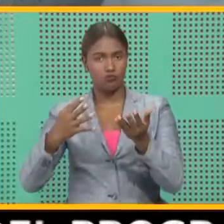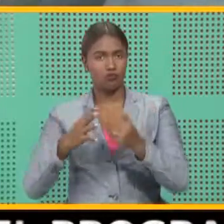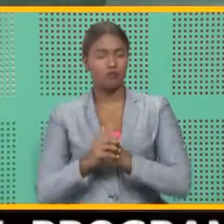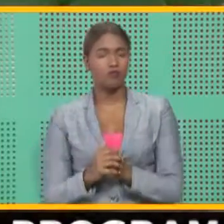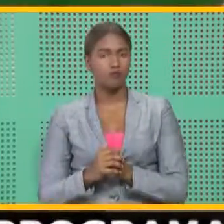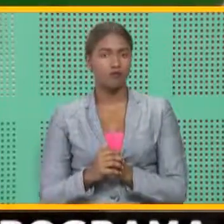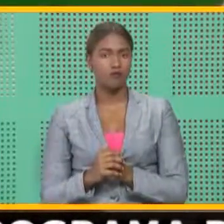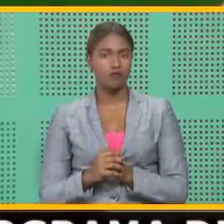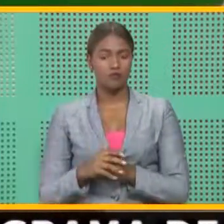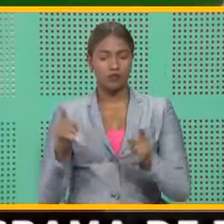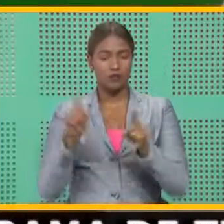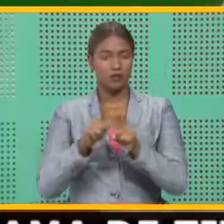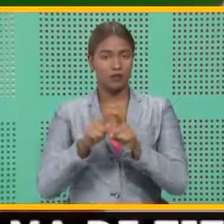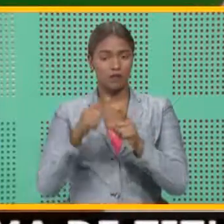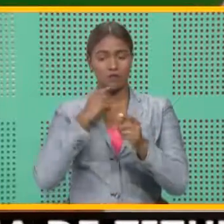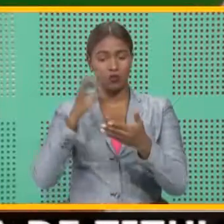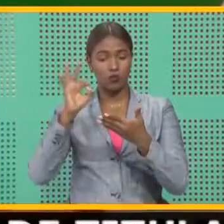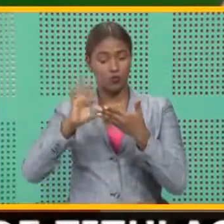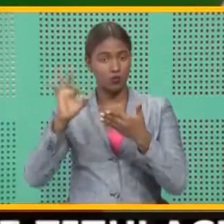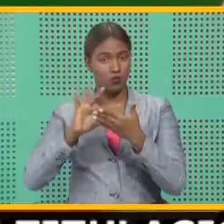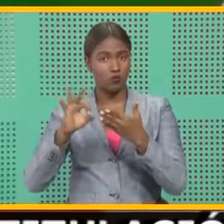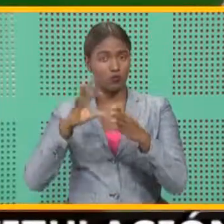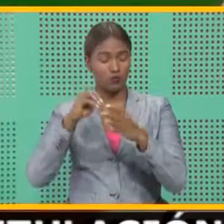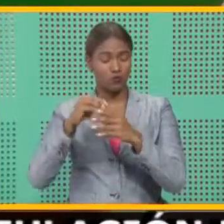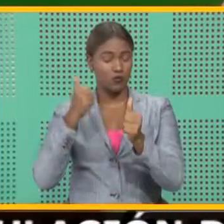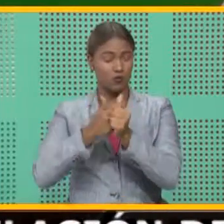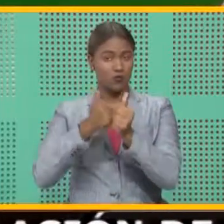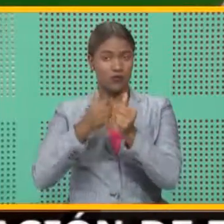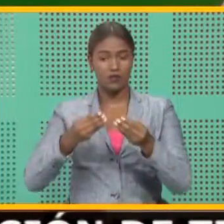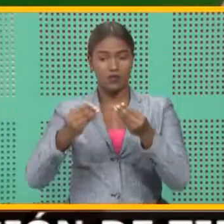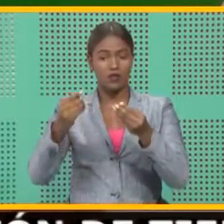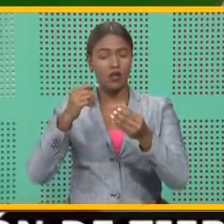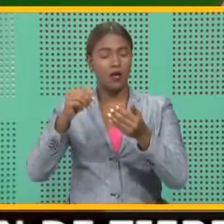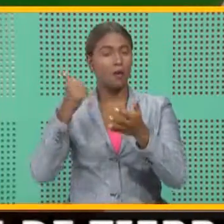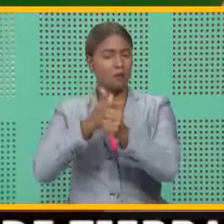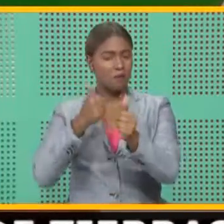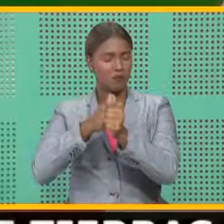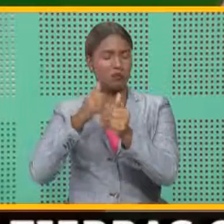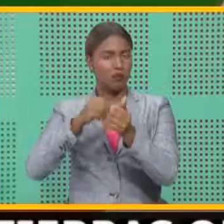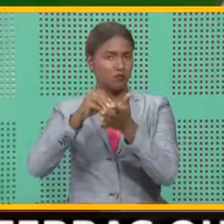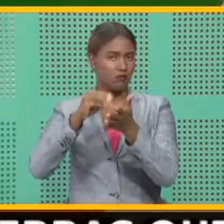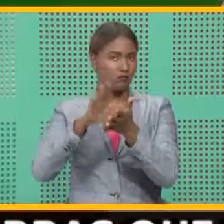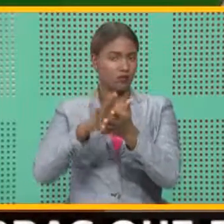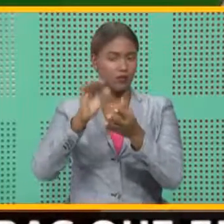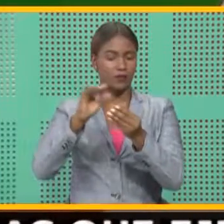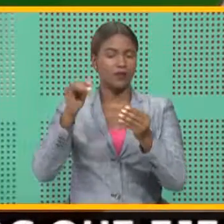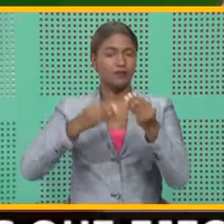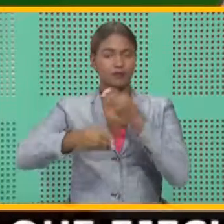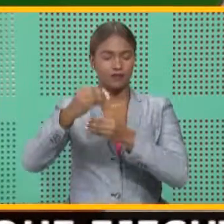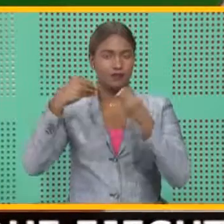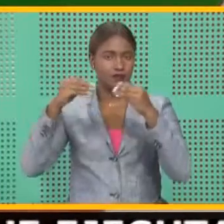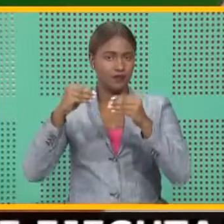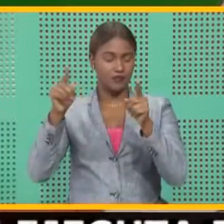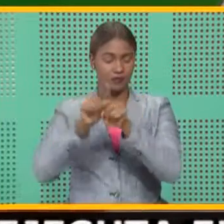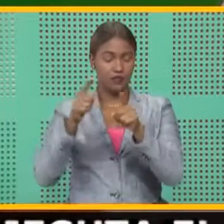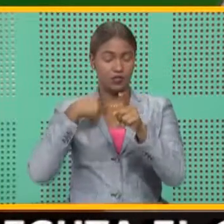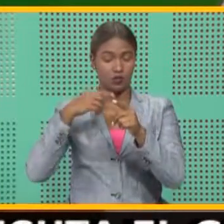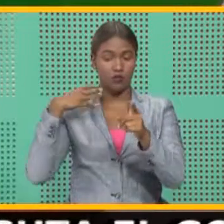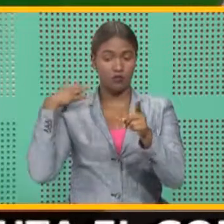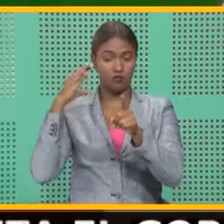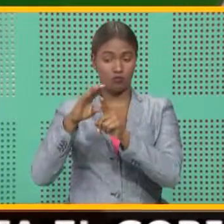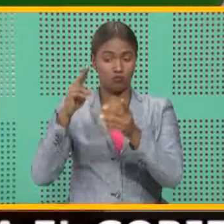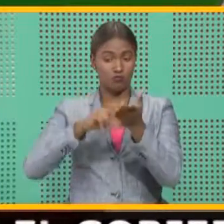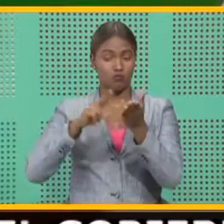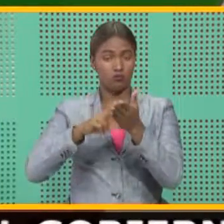en contabilidad, o sea, donde ellos pueden llevar sus propios registros, y en comercialización. Y acabamos de firmar